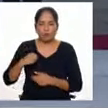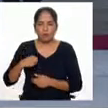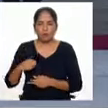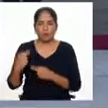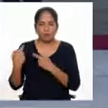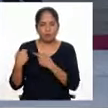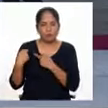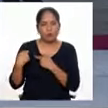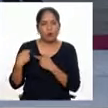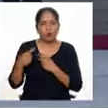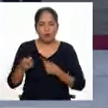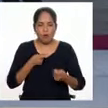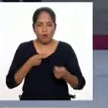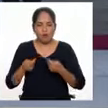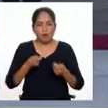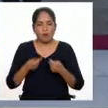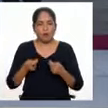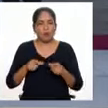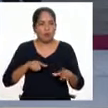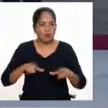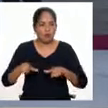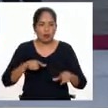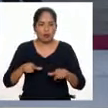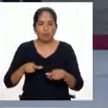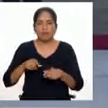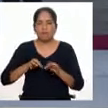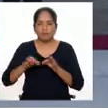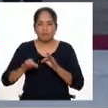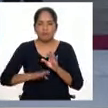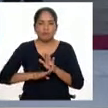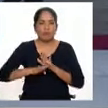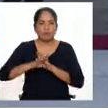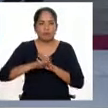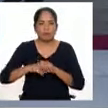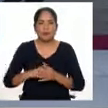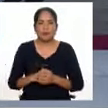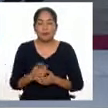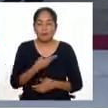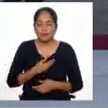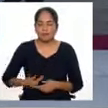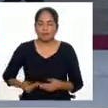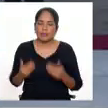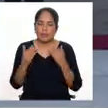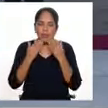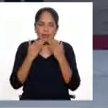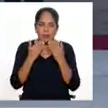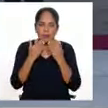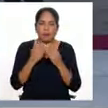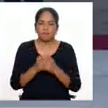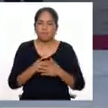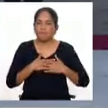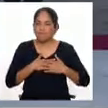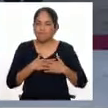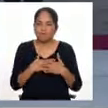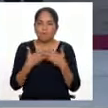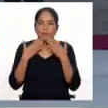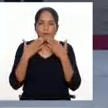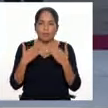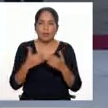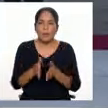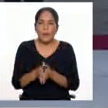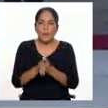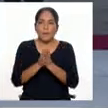municipalidades, para que la provincia crezca. Señora Presidenta, de verdad te lo agradecemos de todo corazón. Y le